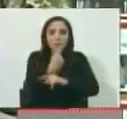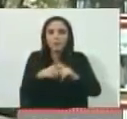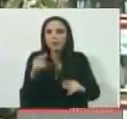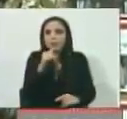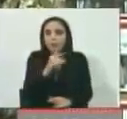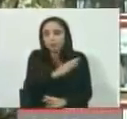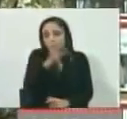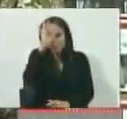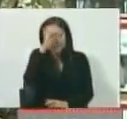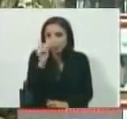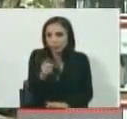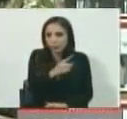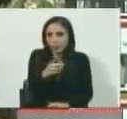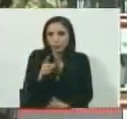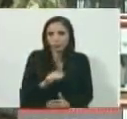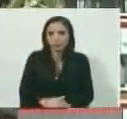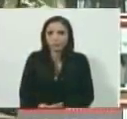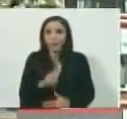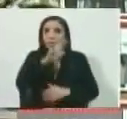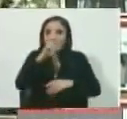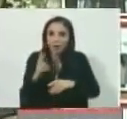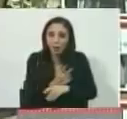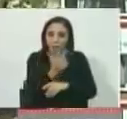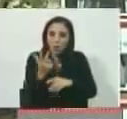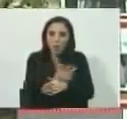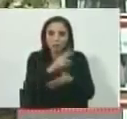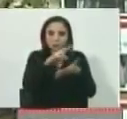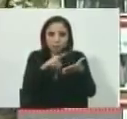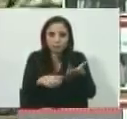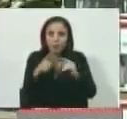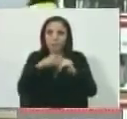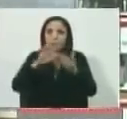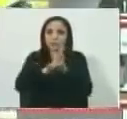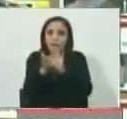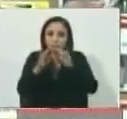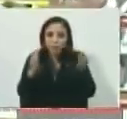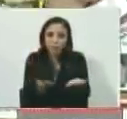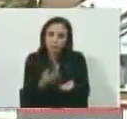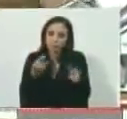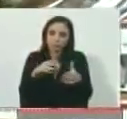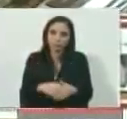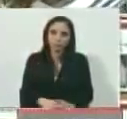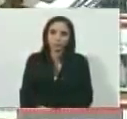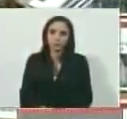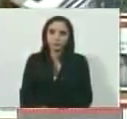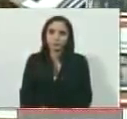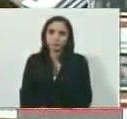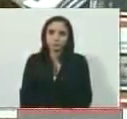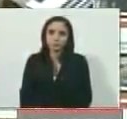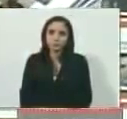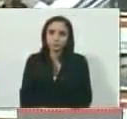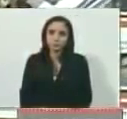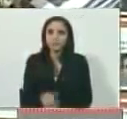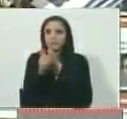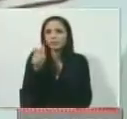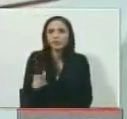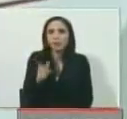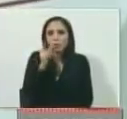ha terminado uno de leer, perdón, pasa 3 horas uno leyendo y el mundo no se ha acabado. Miren esto. Armando Vivas,